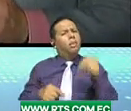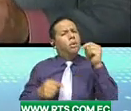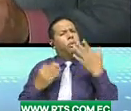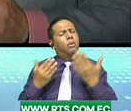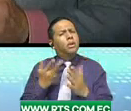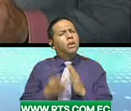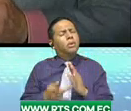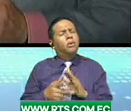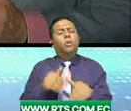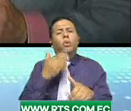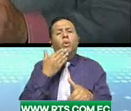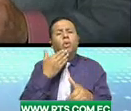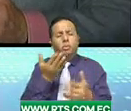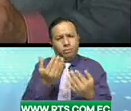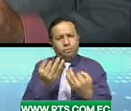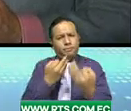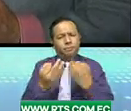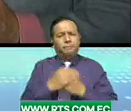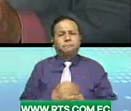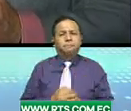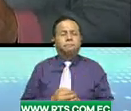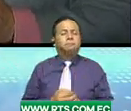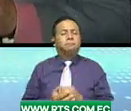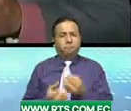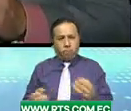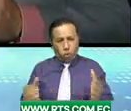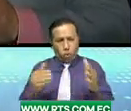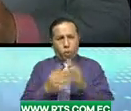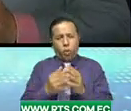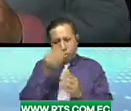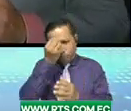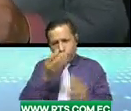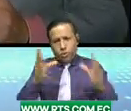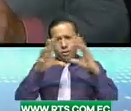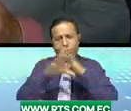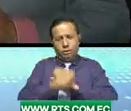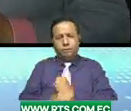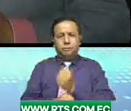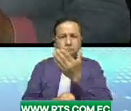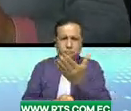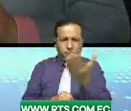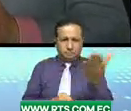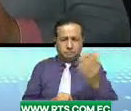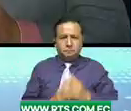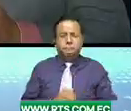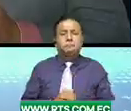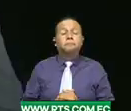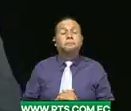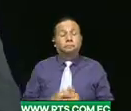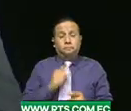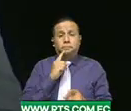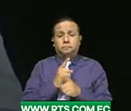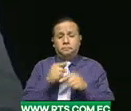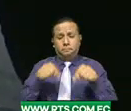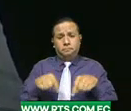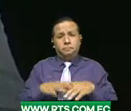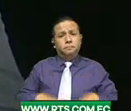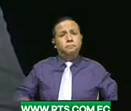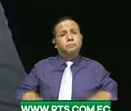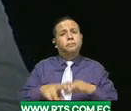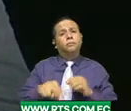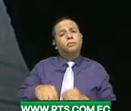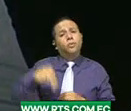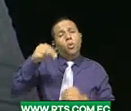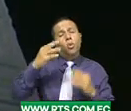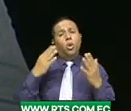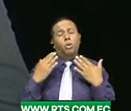Guayaquil. Te escuchamos. Buenas noches nuevamente, compañeros en estudio, Adriana. Buenas noches. Así es, nosotros en el norte de la ciudad de Guayaquil,